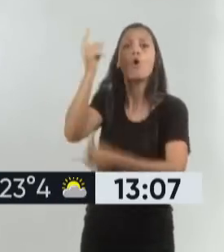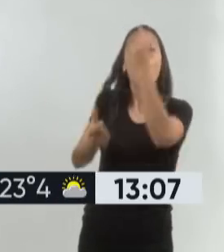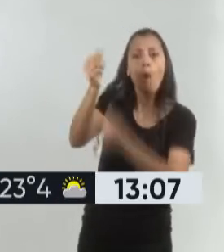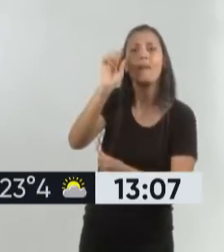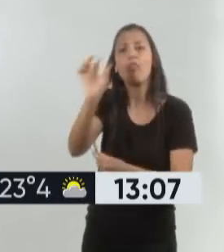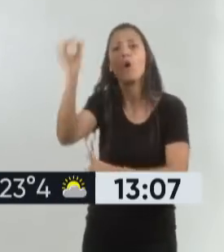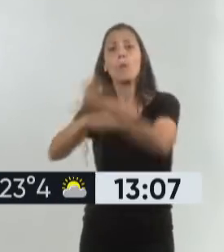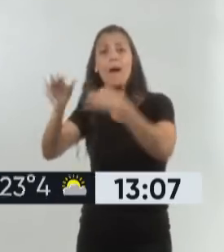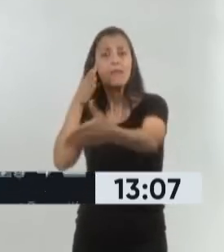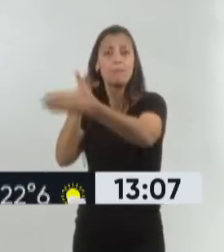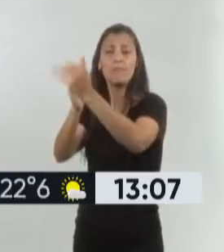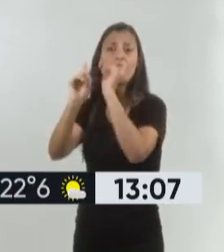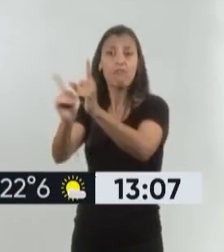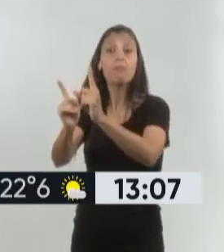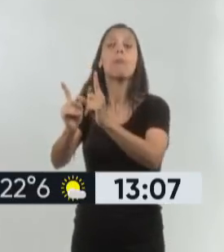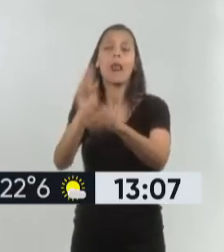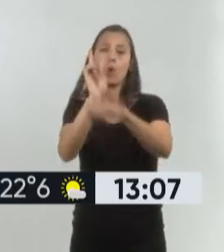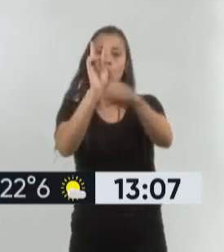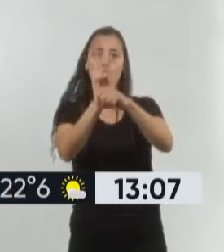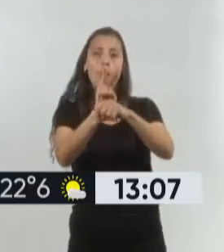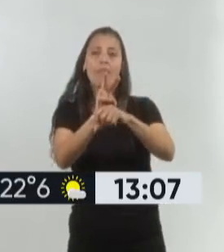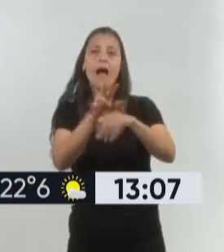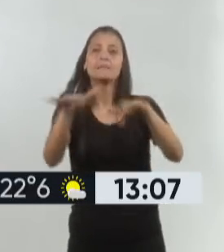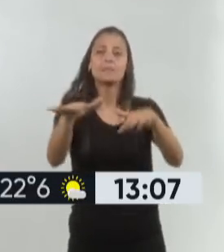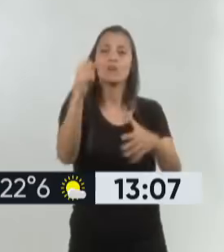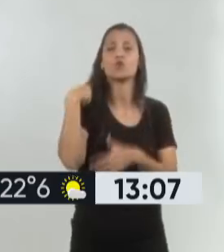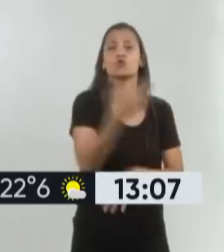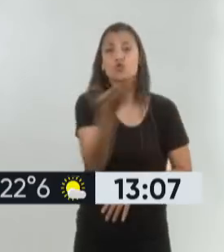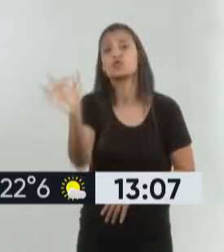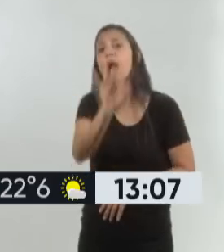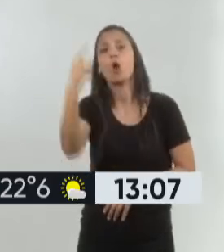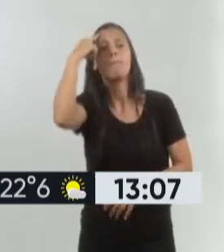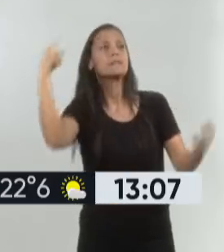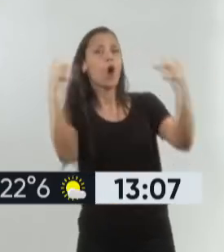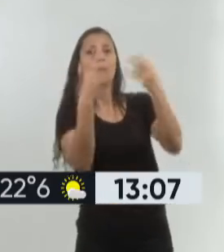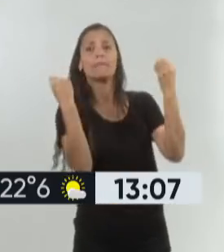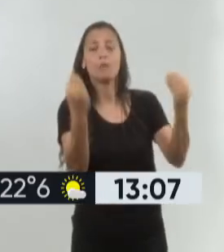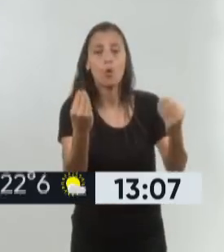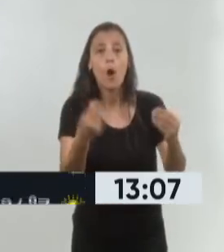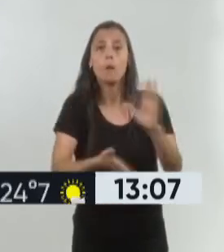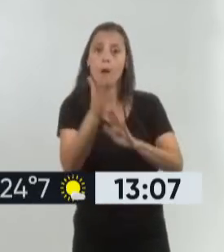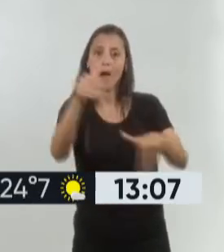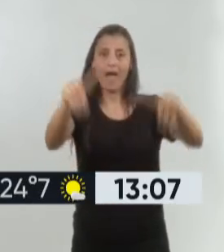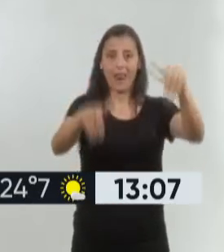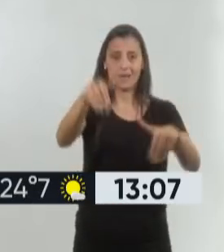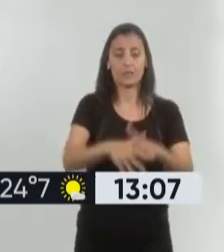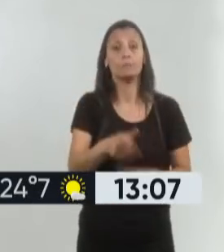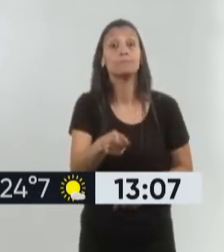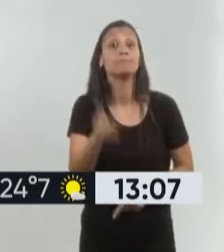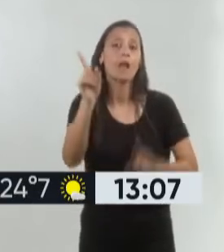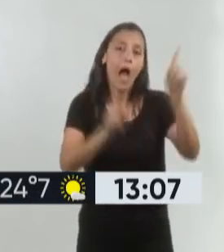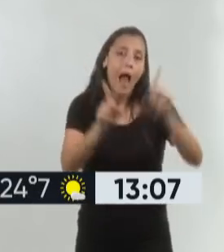el argumento del gobierno? Y si el horizonte que se están planteando es la elección de medio término. Por ejemplo, los economistas dijeron